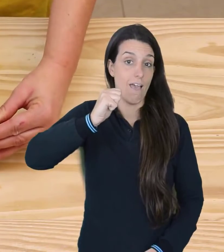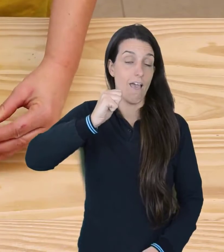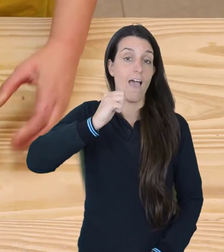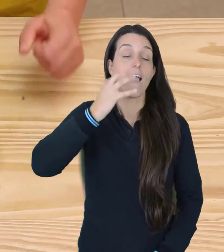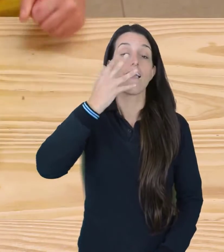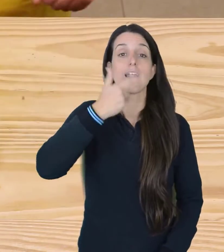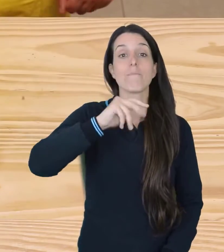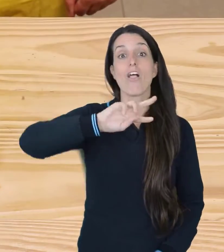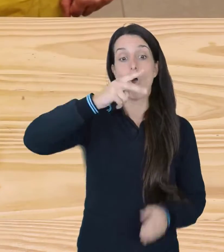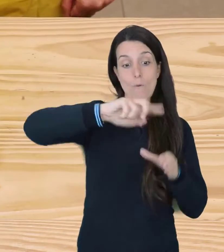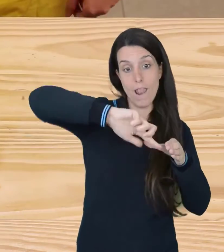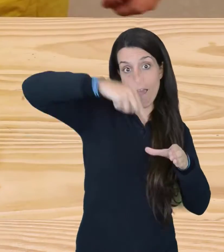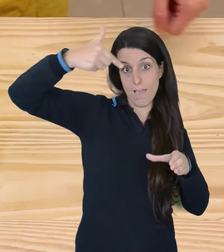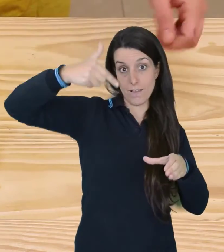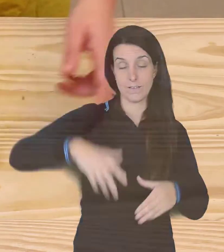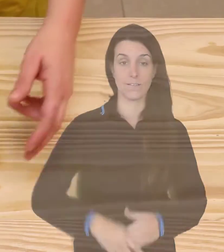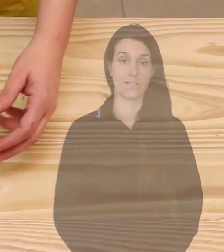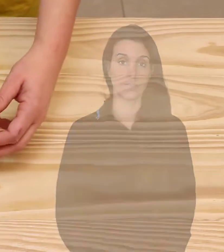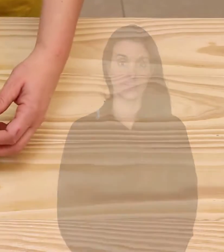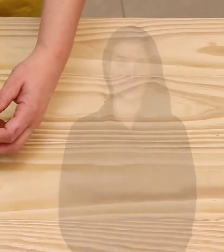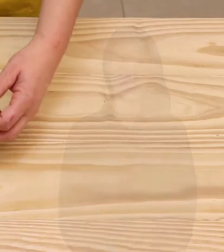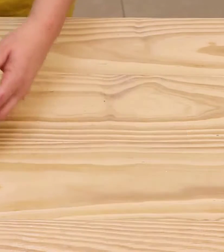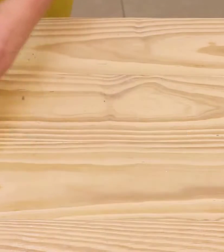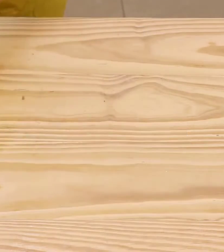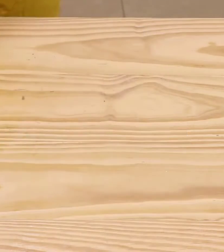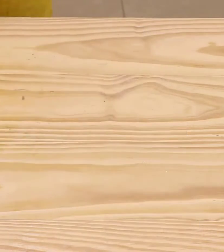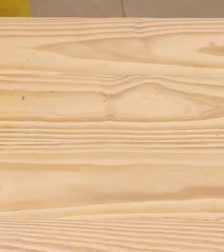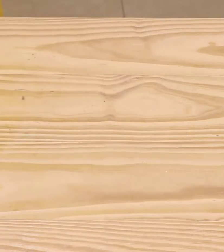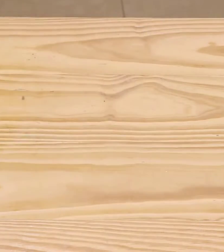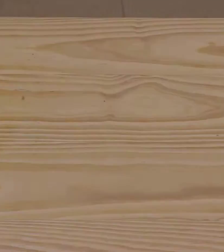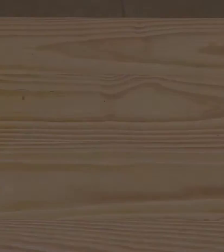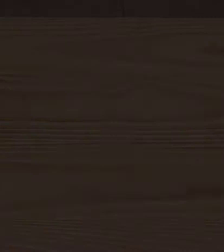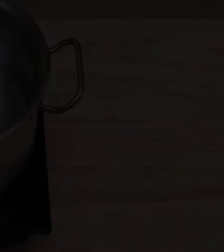una taza de crema doble,